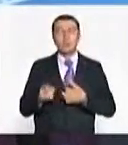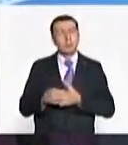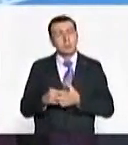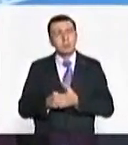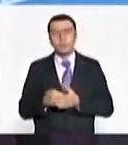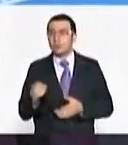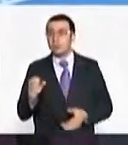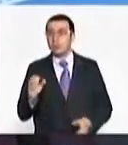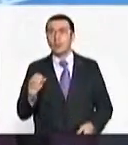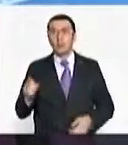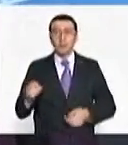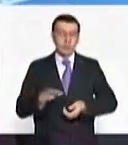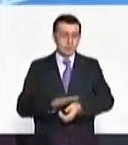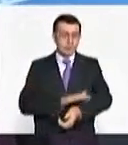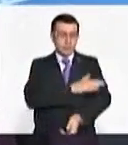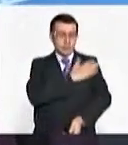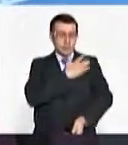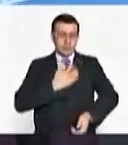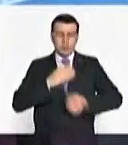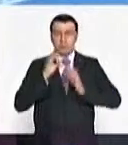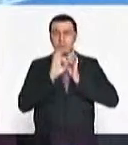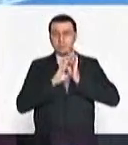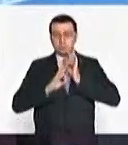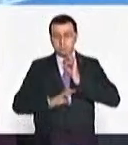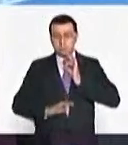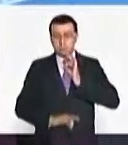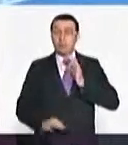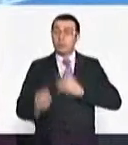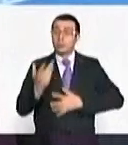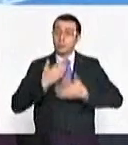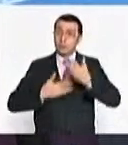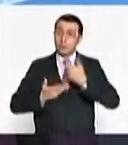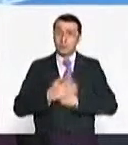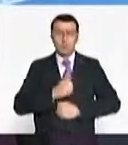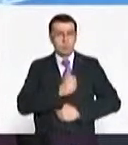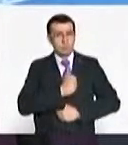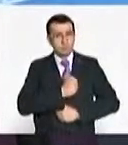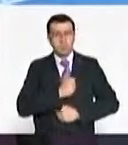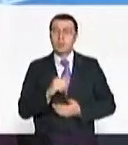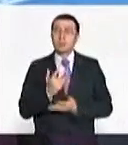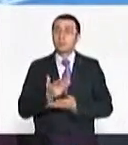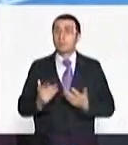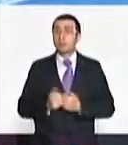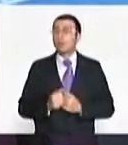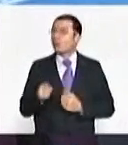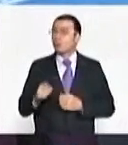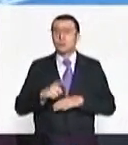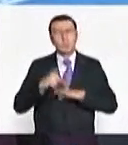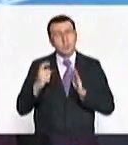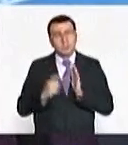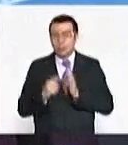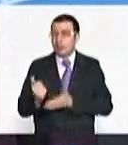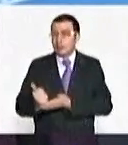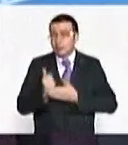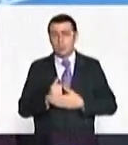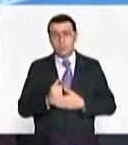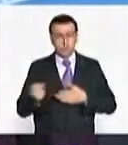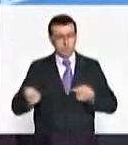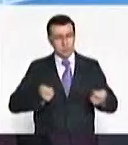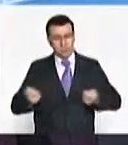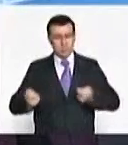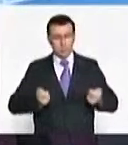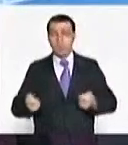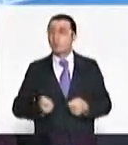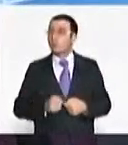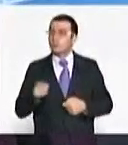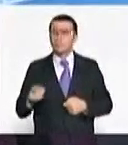nuestras arterias, es decir, sirve para la circulación, sirve para la parte cardiovascular, sirve para la parte renal, es muy útil en el control de triglicéridos y